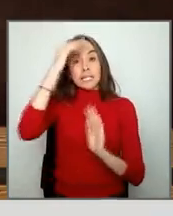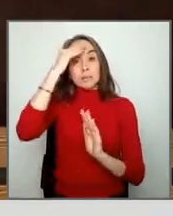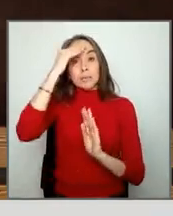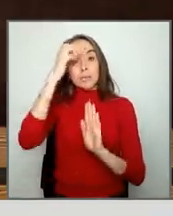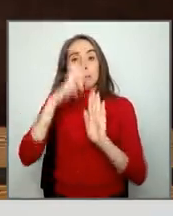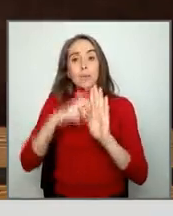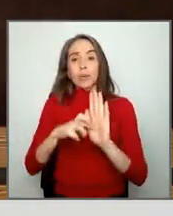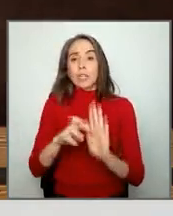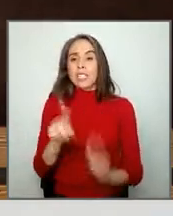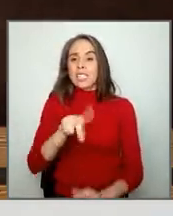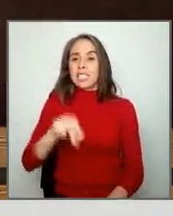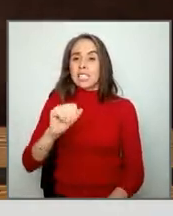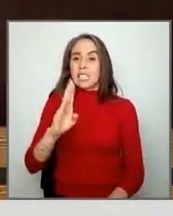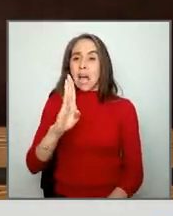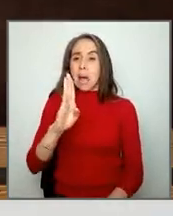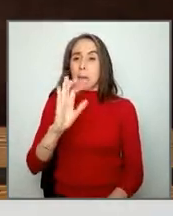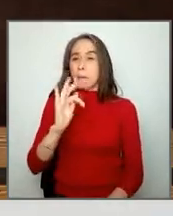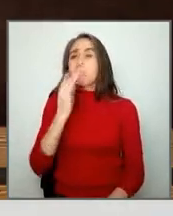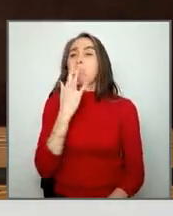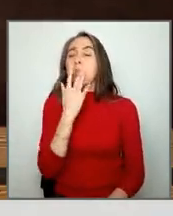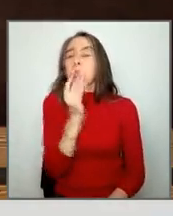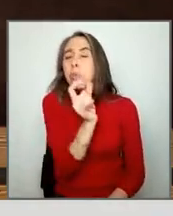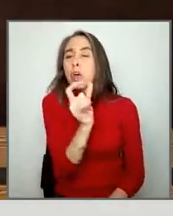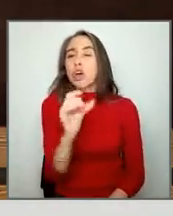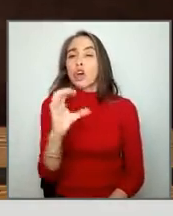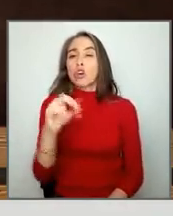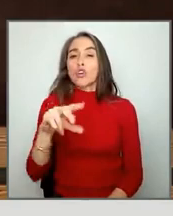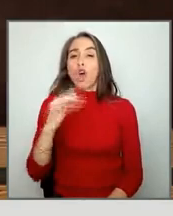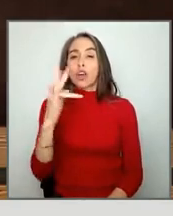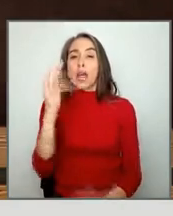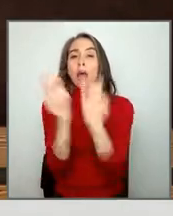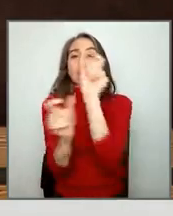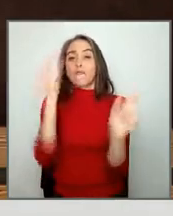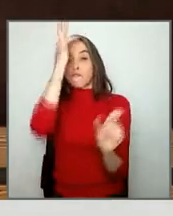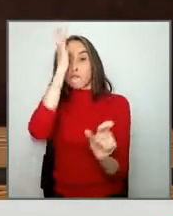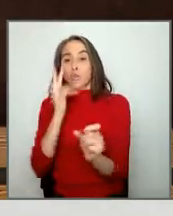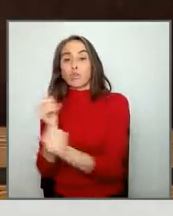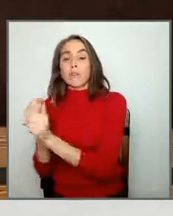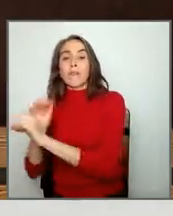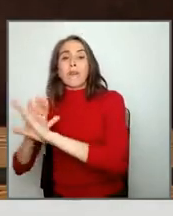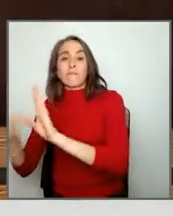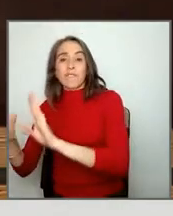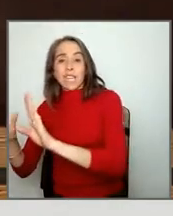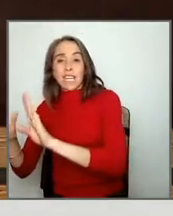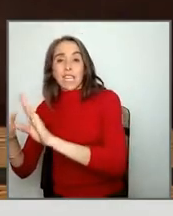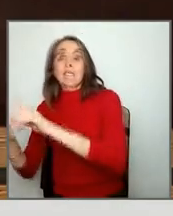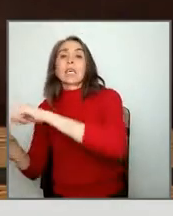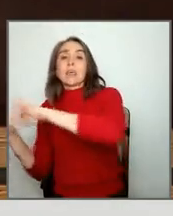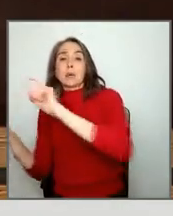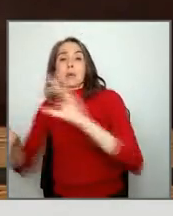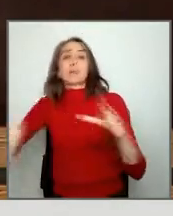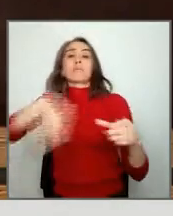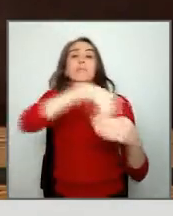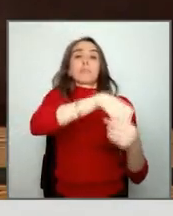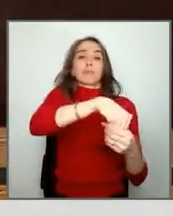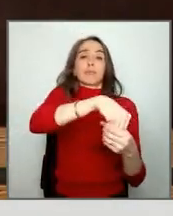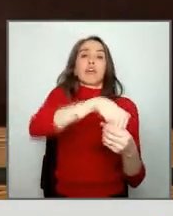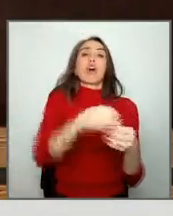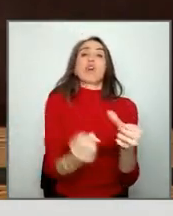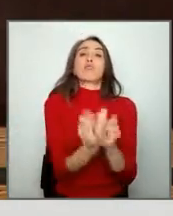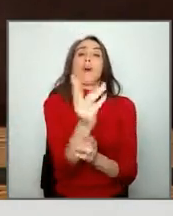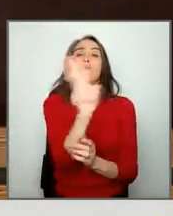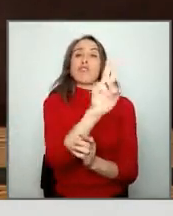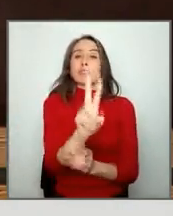de conaf cuyo funcionarios se traspasarán al nuevo servicio en conjunto con la administración de las áreas